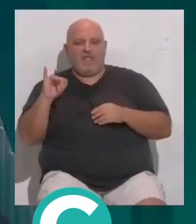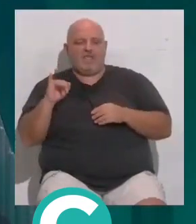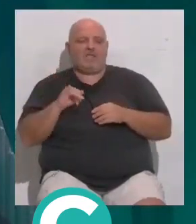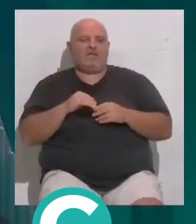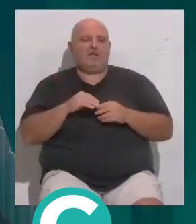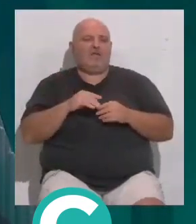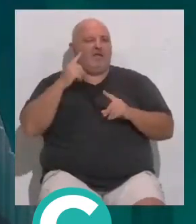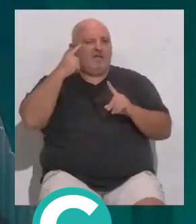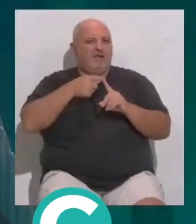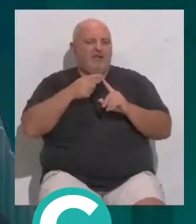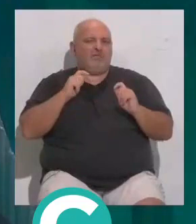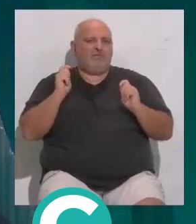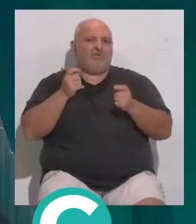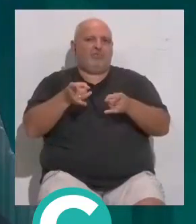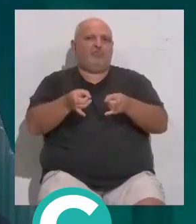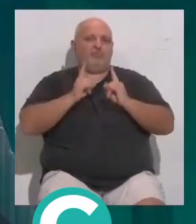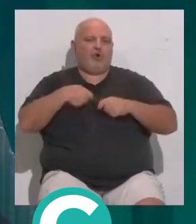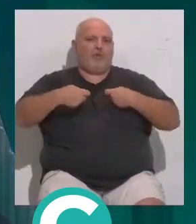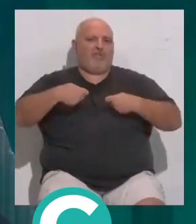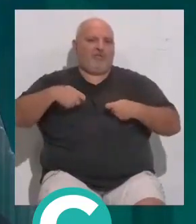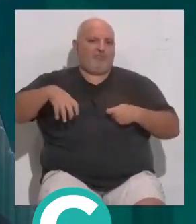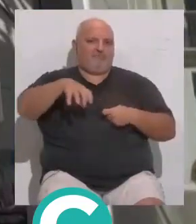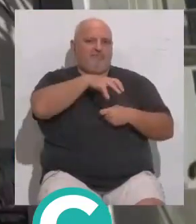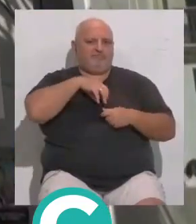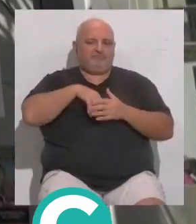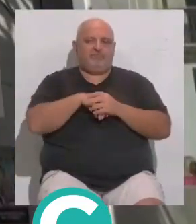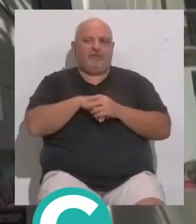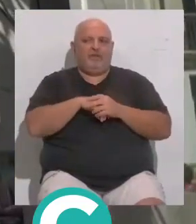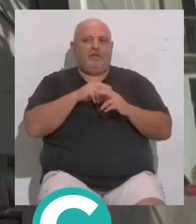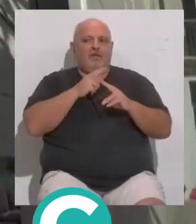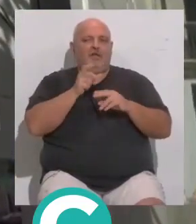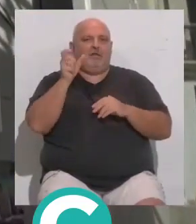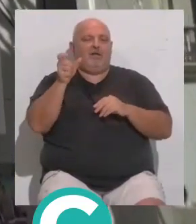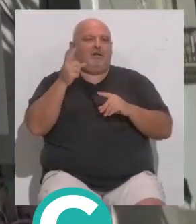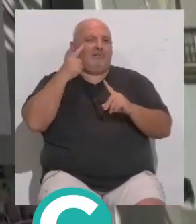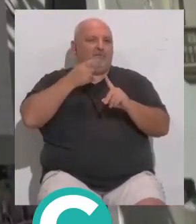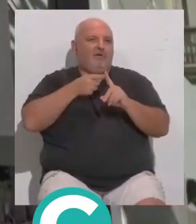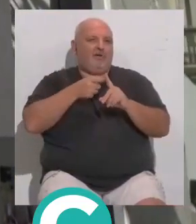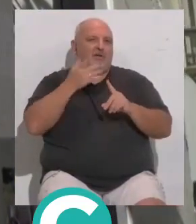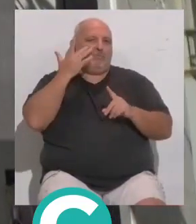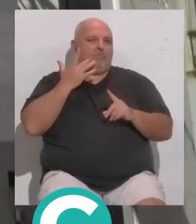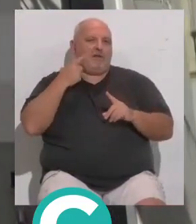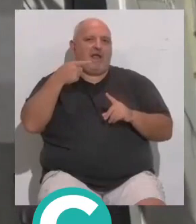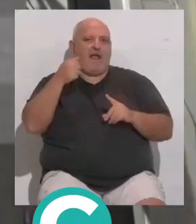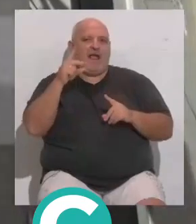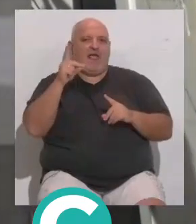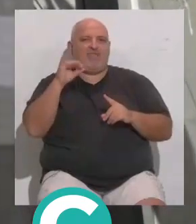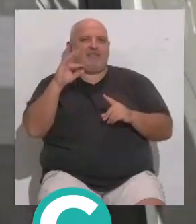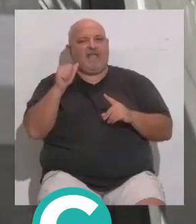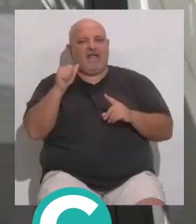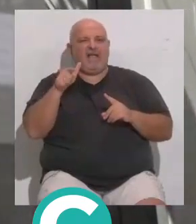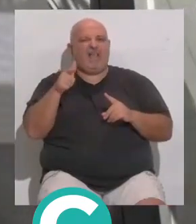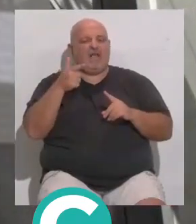Tiene como objetivo promocionar el comercio local. Además de ser la palabra que define al gaditano auténtico, ahora Gadita es un